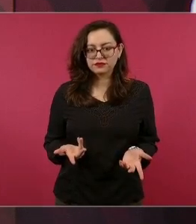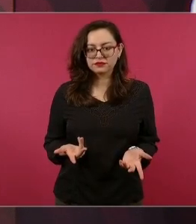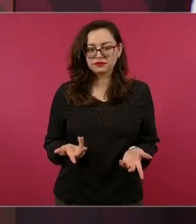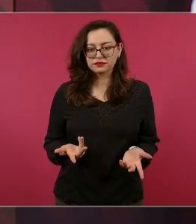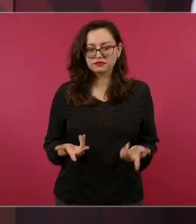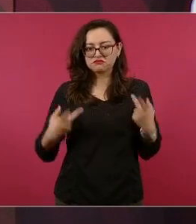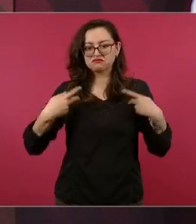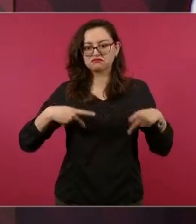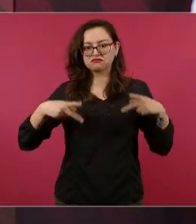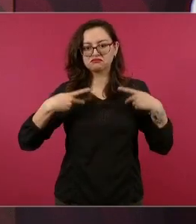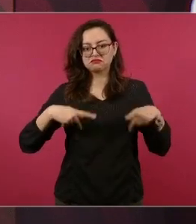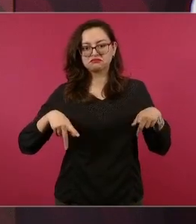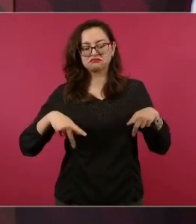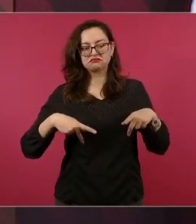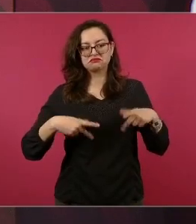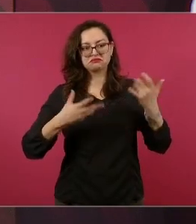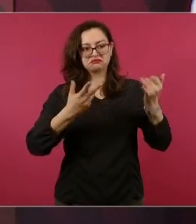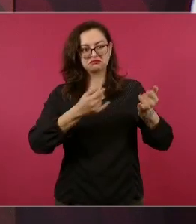independientes,